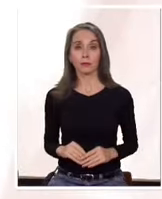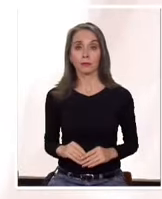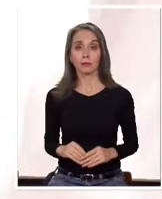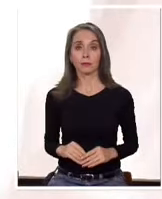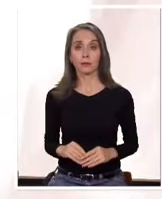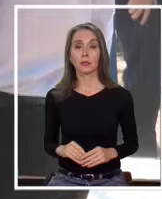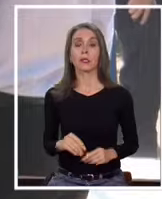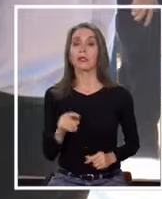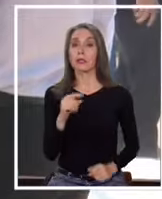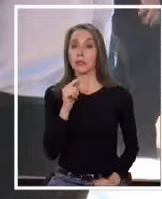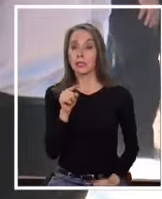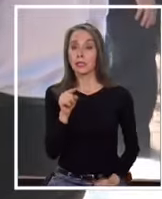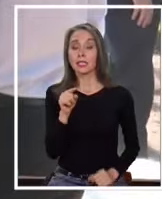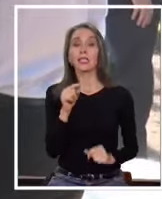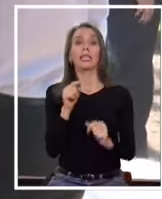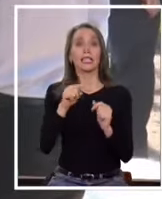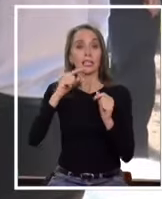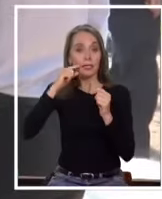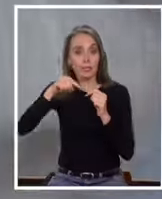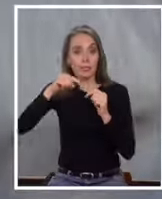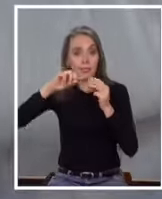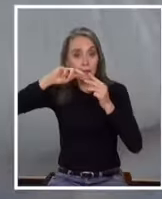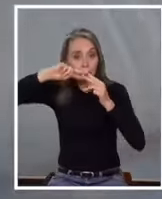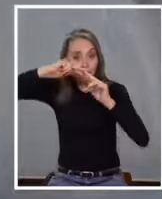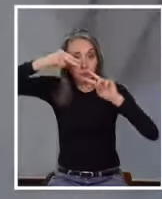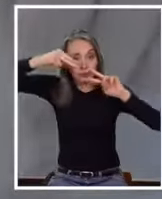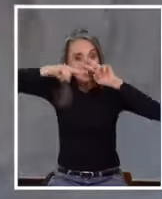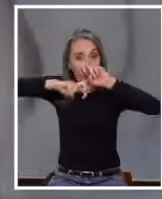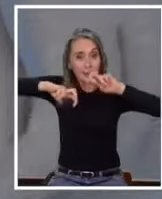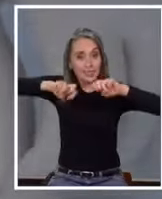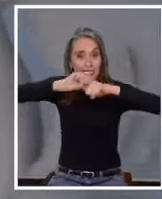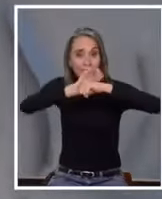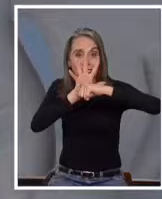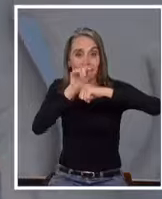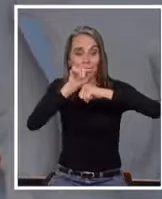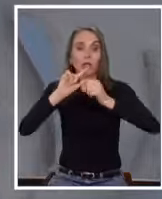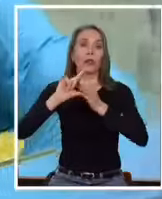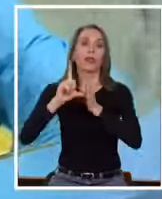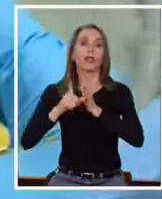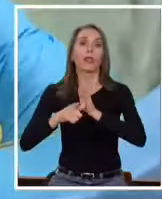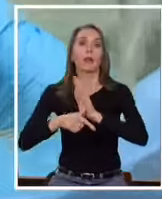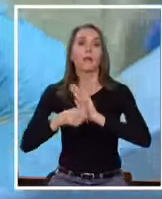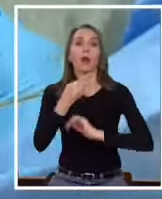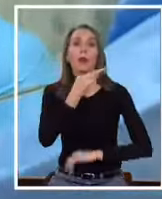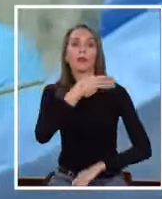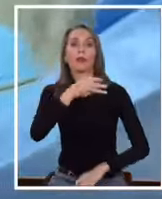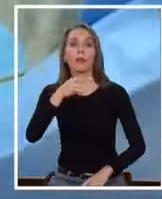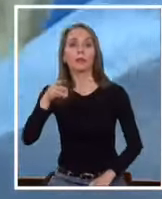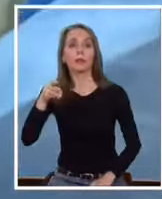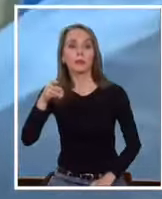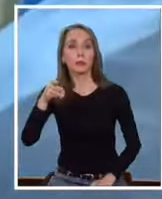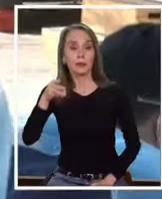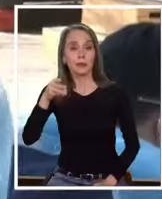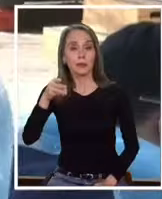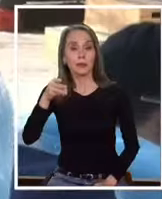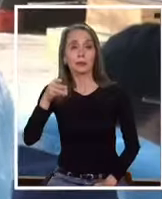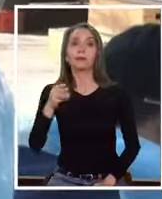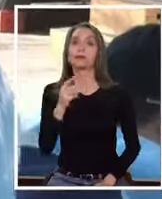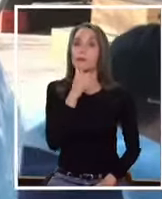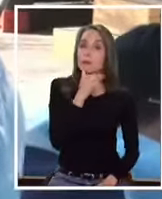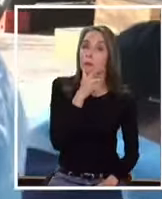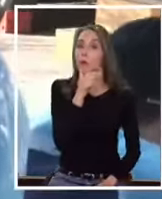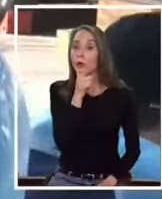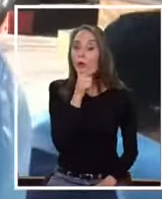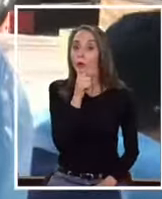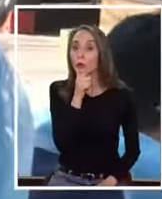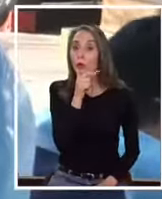que considerar que la secuenciación genómica es un proceso lento de al menos 3 semanas. Cuestionamientos y